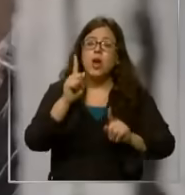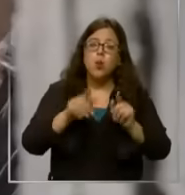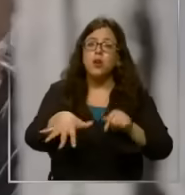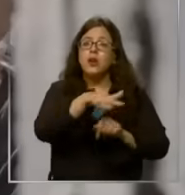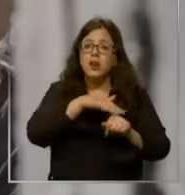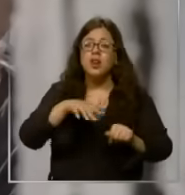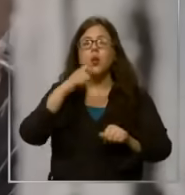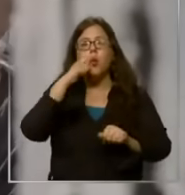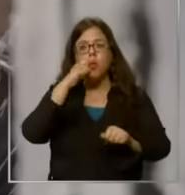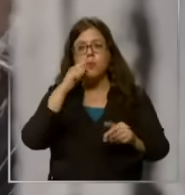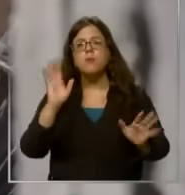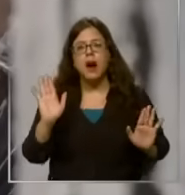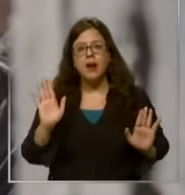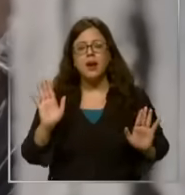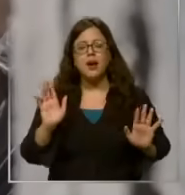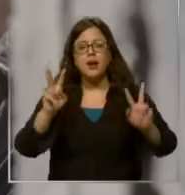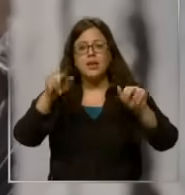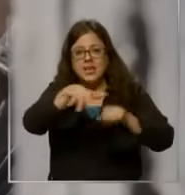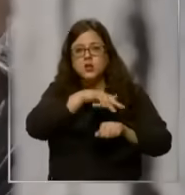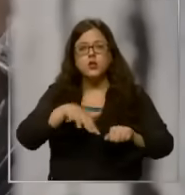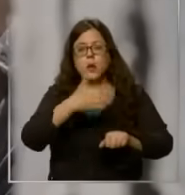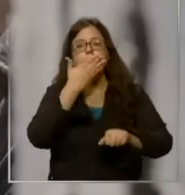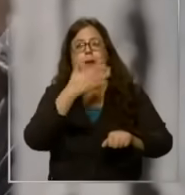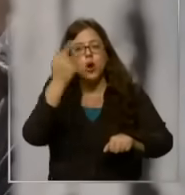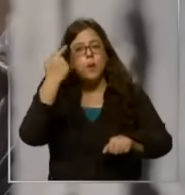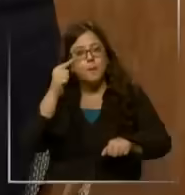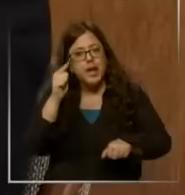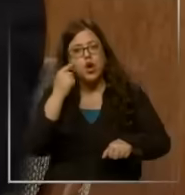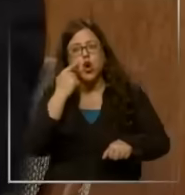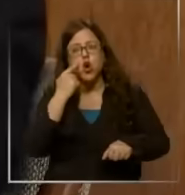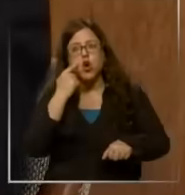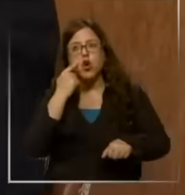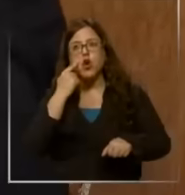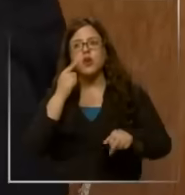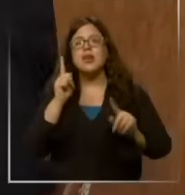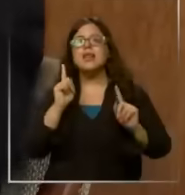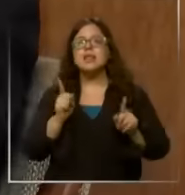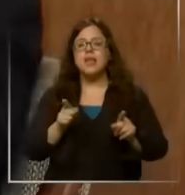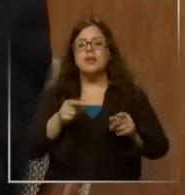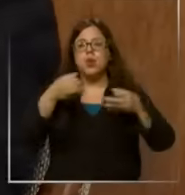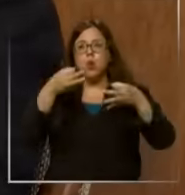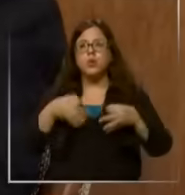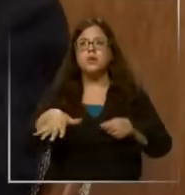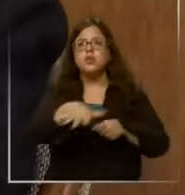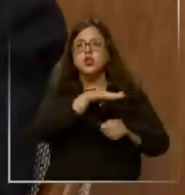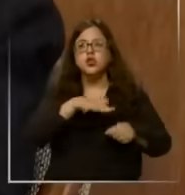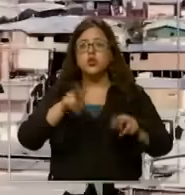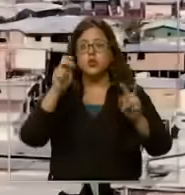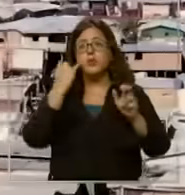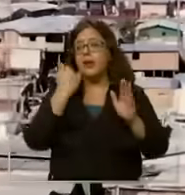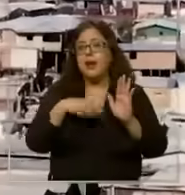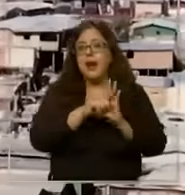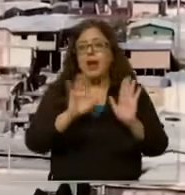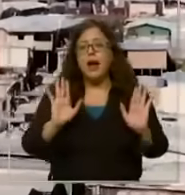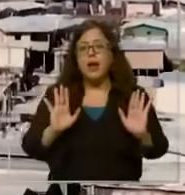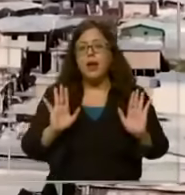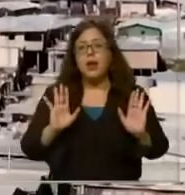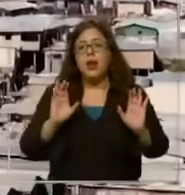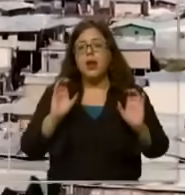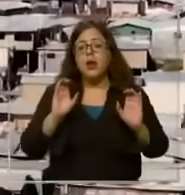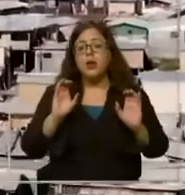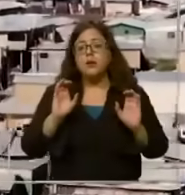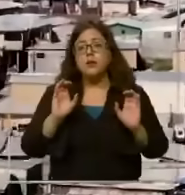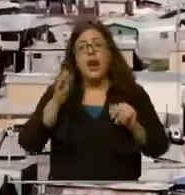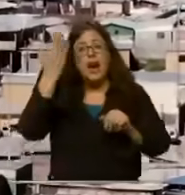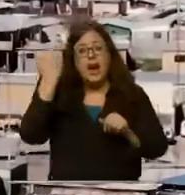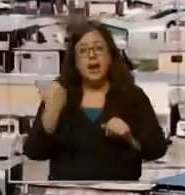más humanitarias, en condiciones mejores, pero siempre y cuando están en una situación de irregularidad, o sea, pero con cosas.